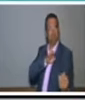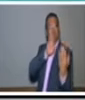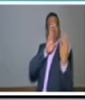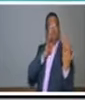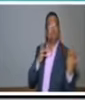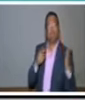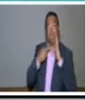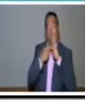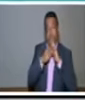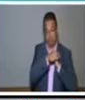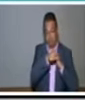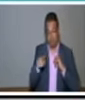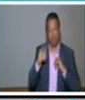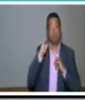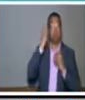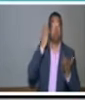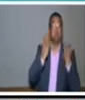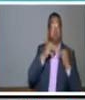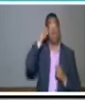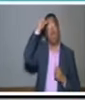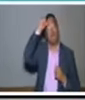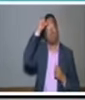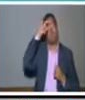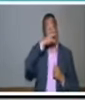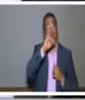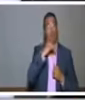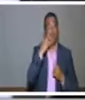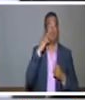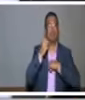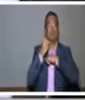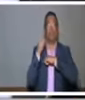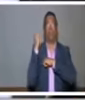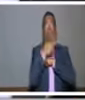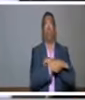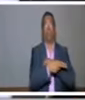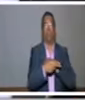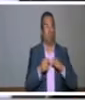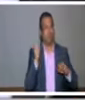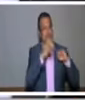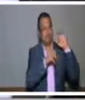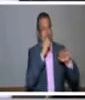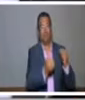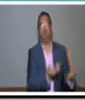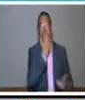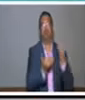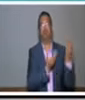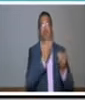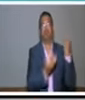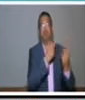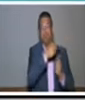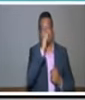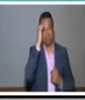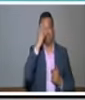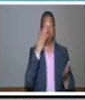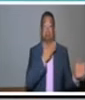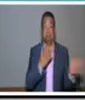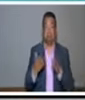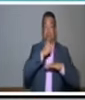impulsaría la Junta es la incineradora en Arecibo, volver al sistema primitivo de quemar basura. Y eso se va a unir a las